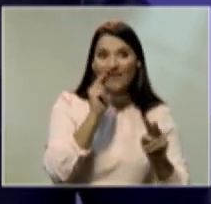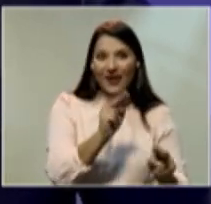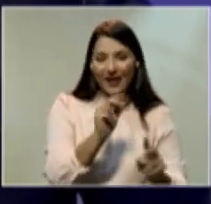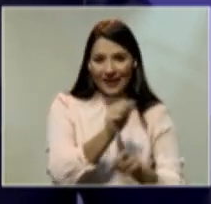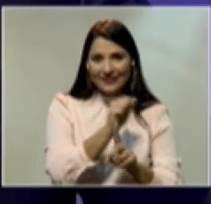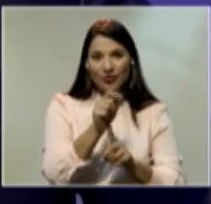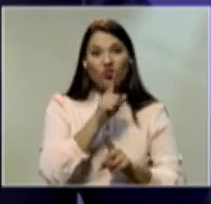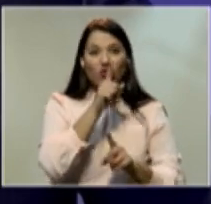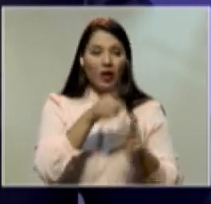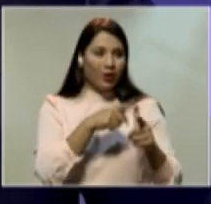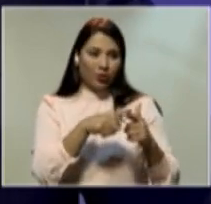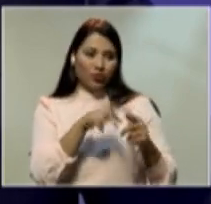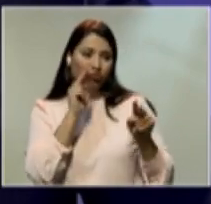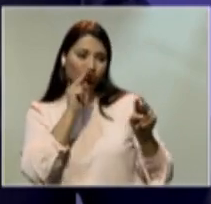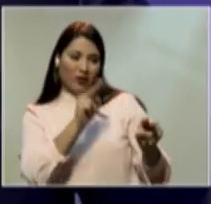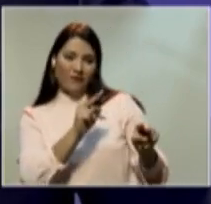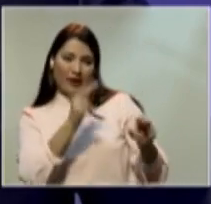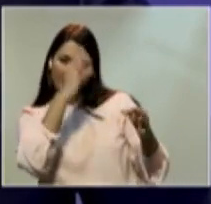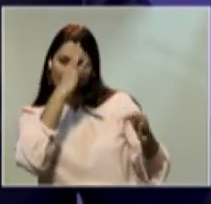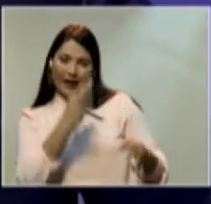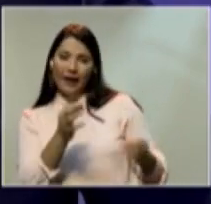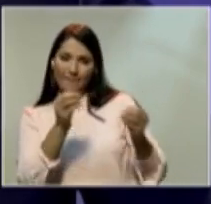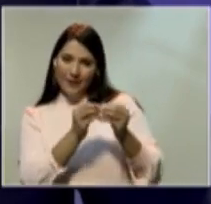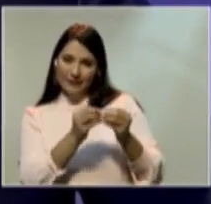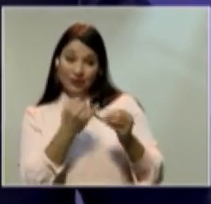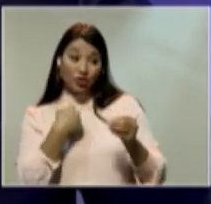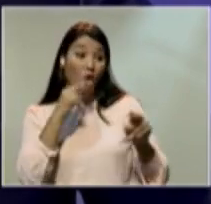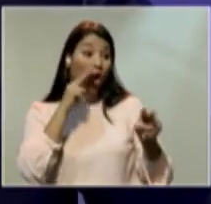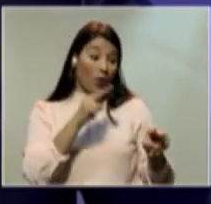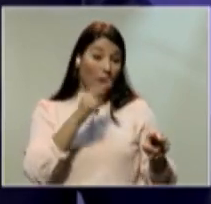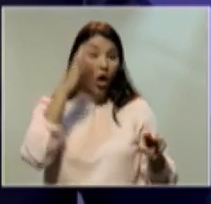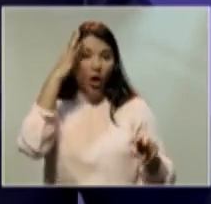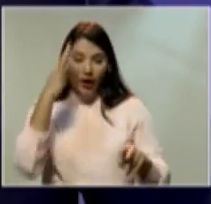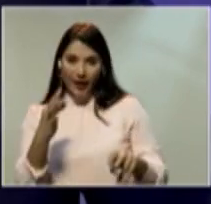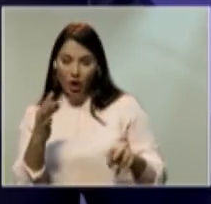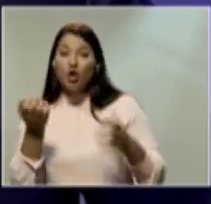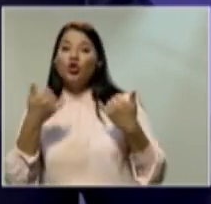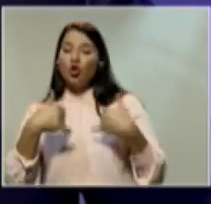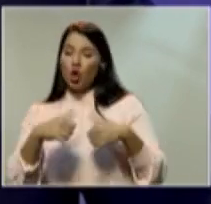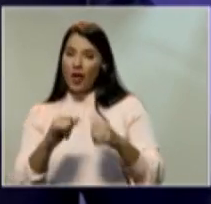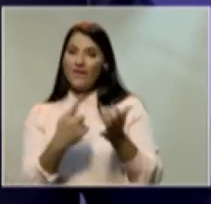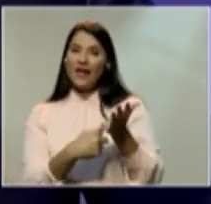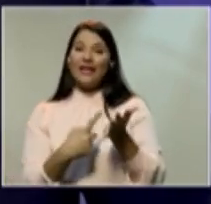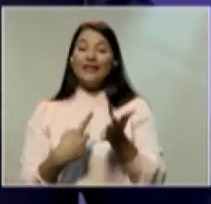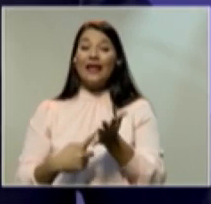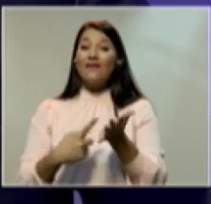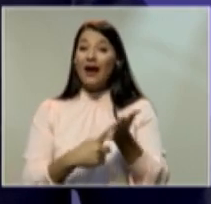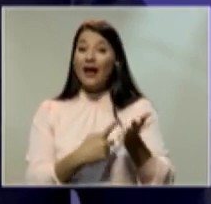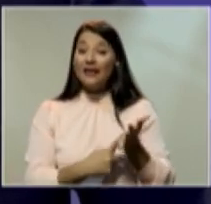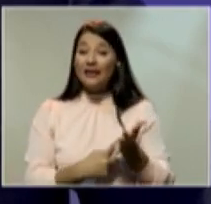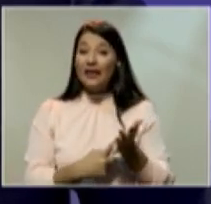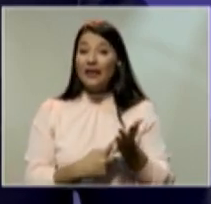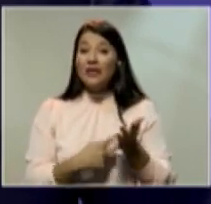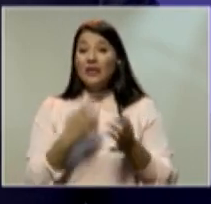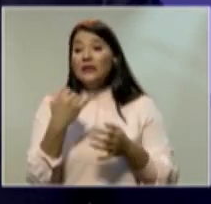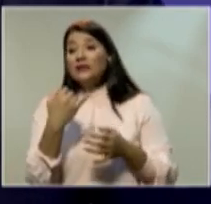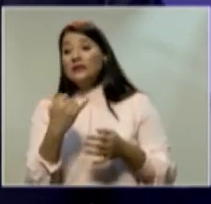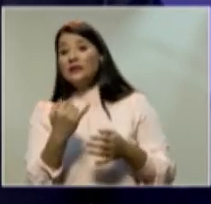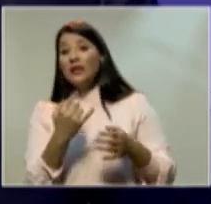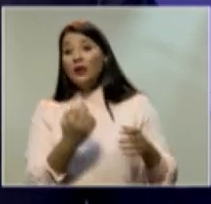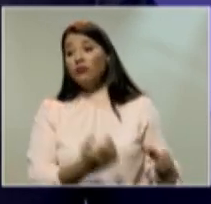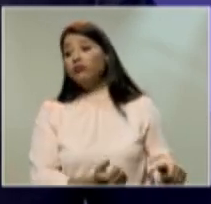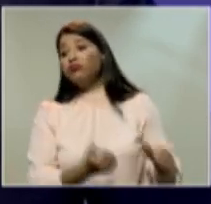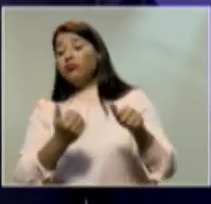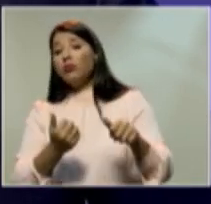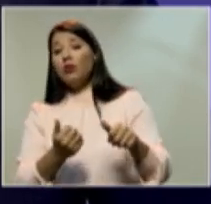más que 1000 palabras, y si yo lo estoy viendo, lo creo. Todavía el debate sobre si le rociaron gasolina o no le